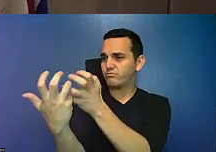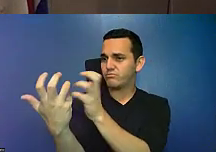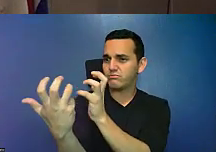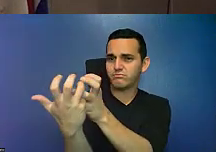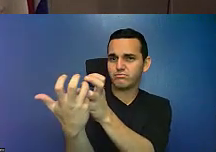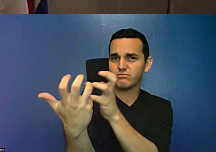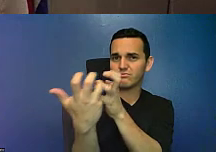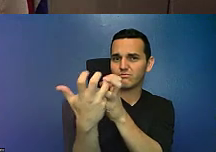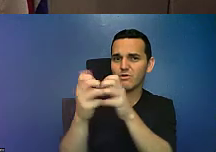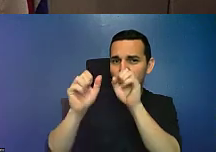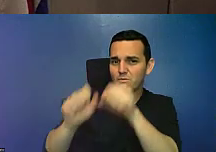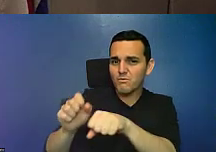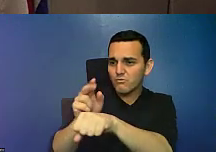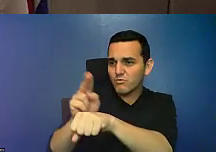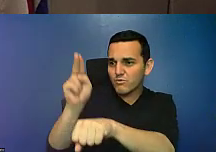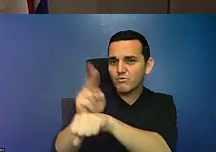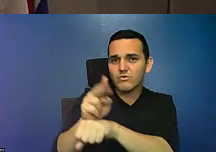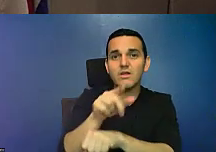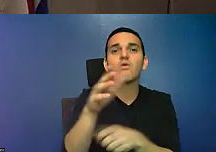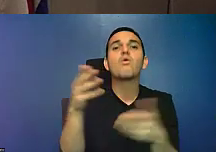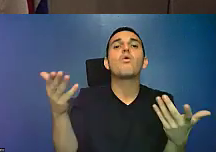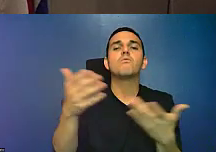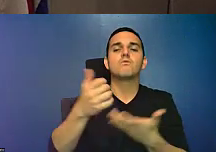eventualmente para usarla en un microcontrolador.